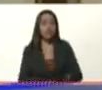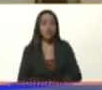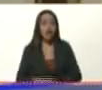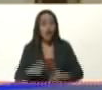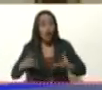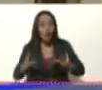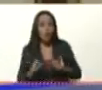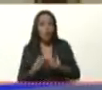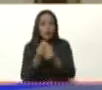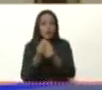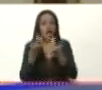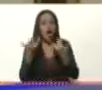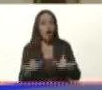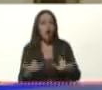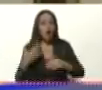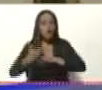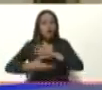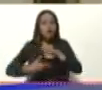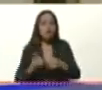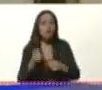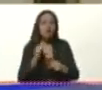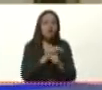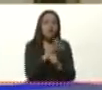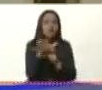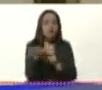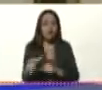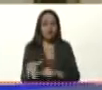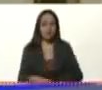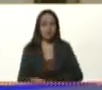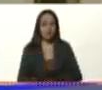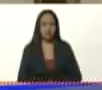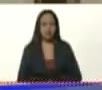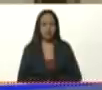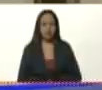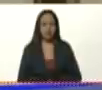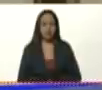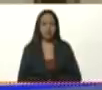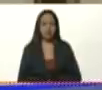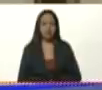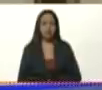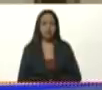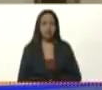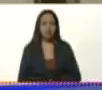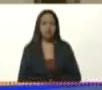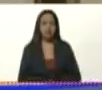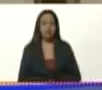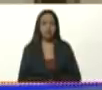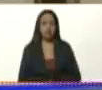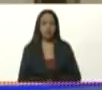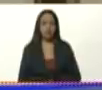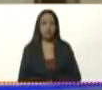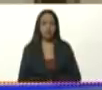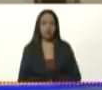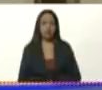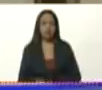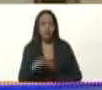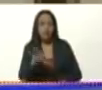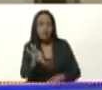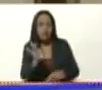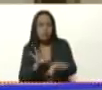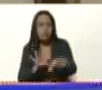tener el seguimiento de todos los casos. Venezuela tiene grandes fortalezas en